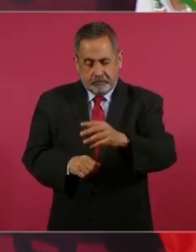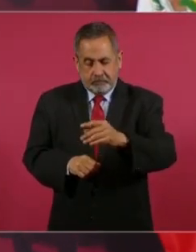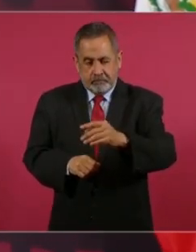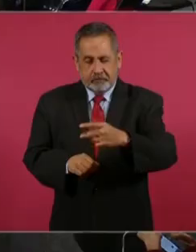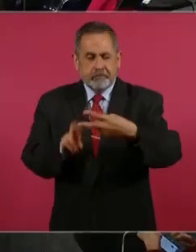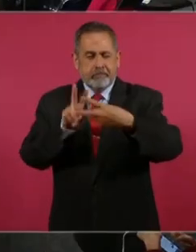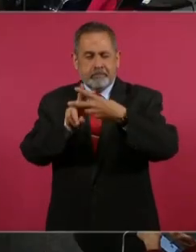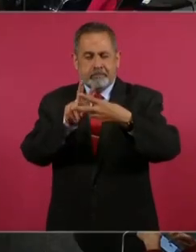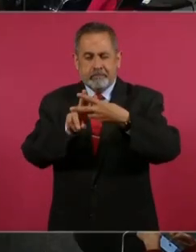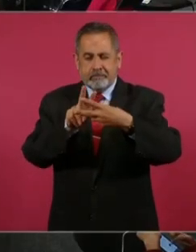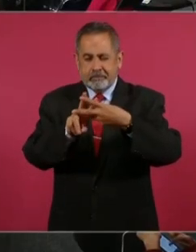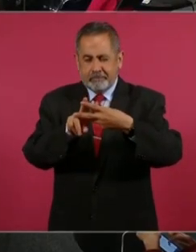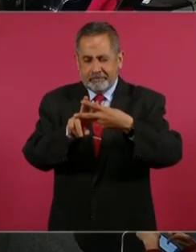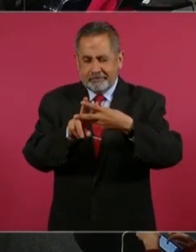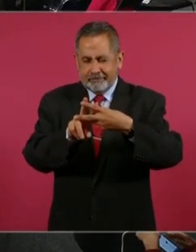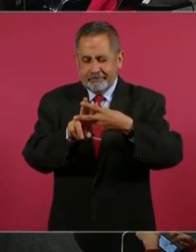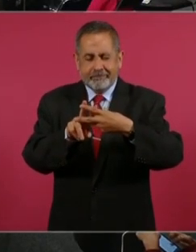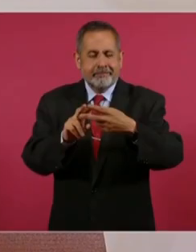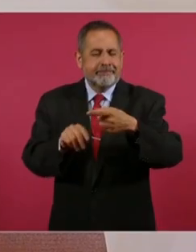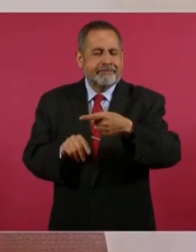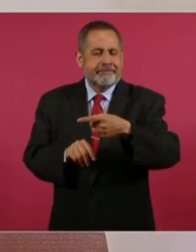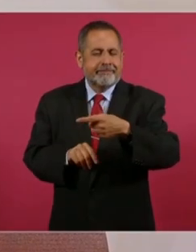el hashtag, hashtag,